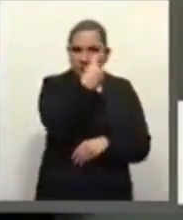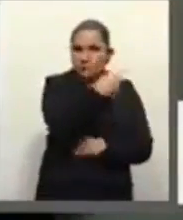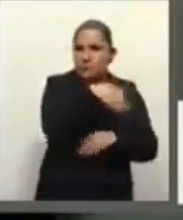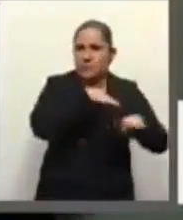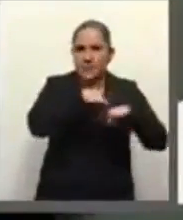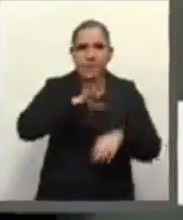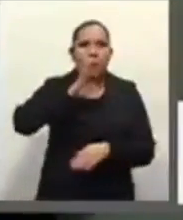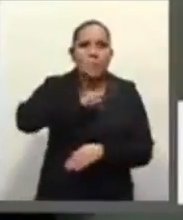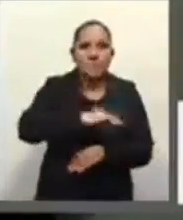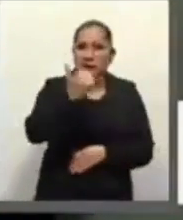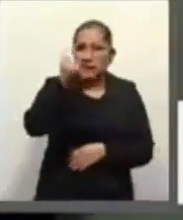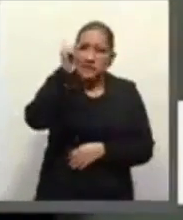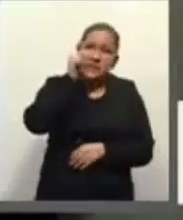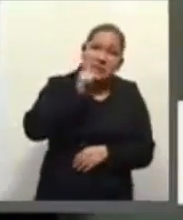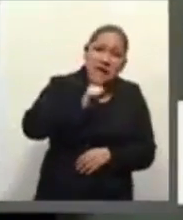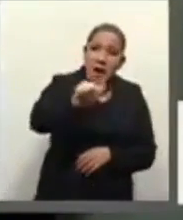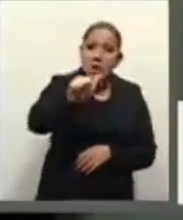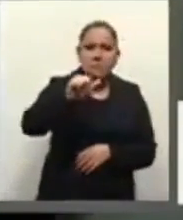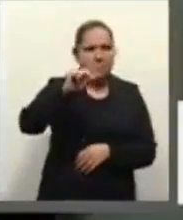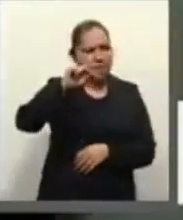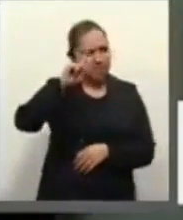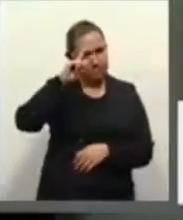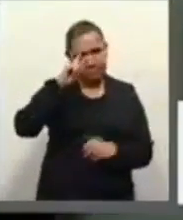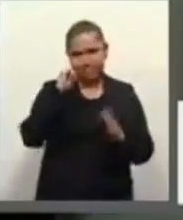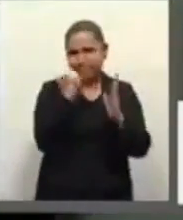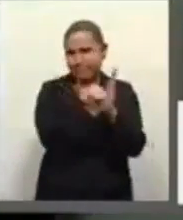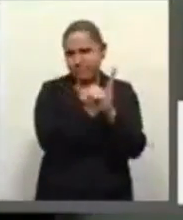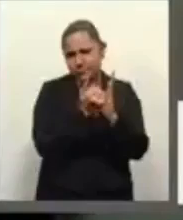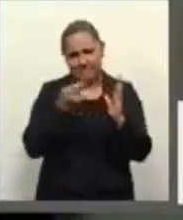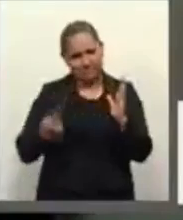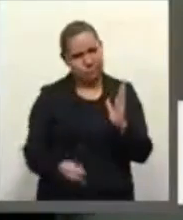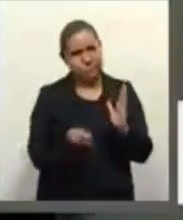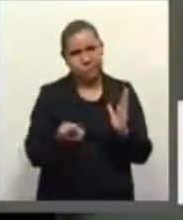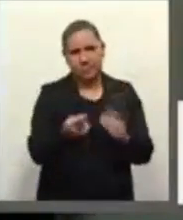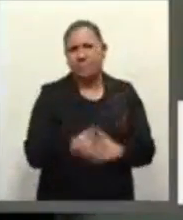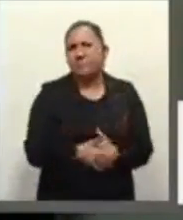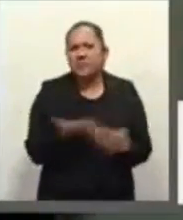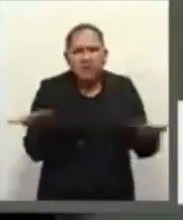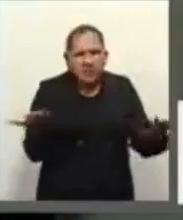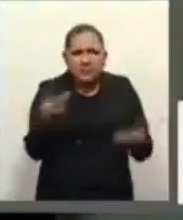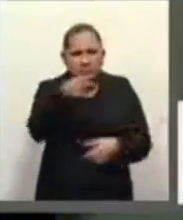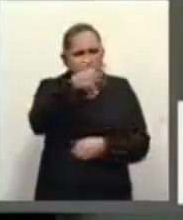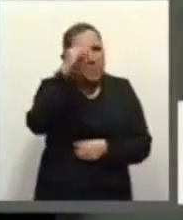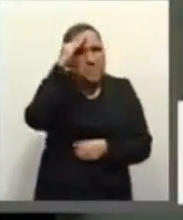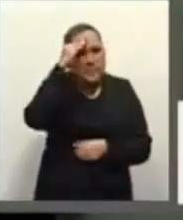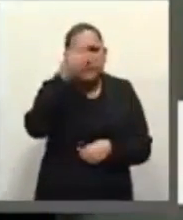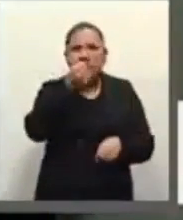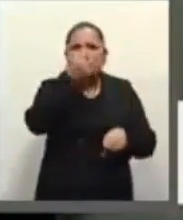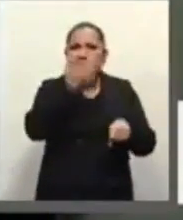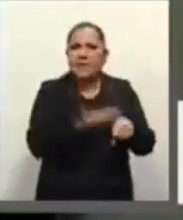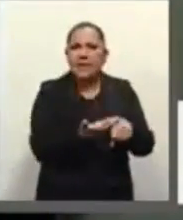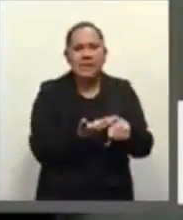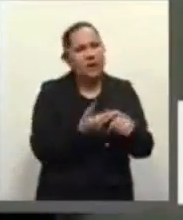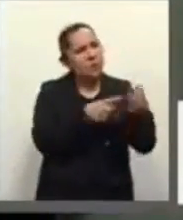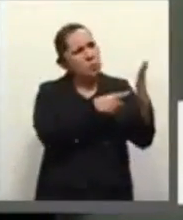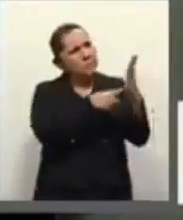siempre. ¿Qué nos quiere decir con esto, secretario? ¿Acaso insinúa que la pérdida de vidas